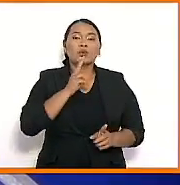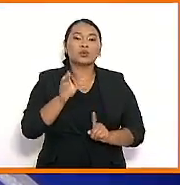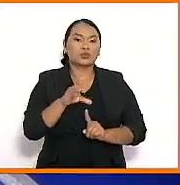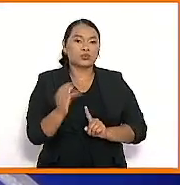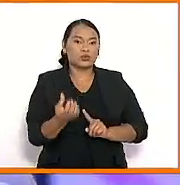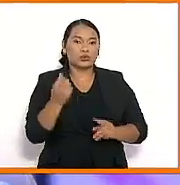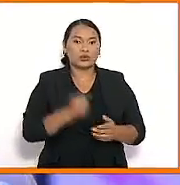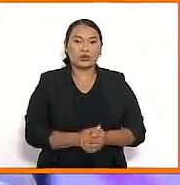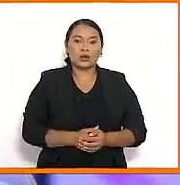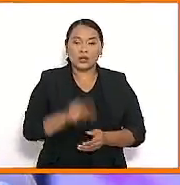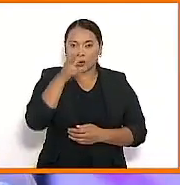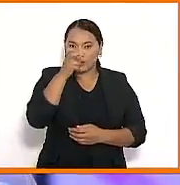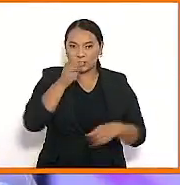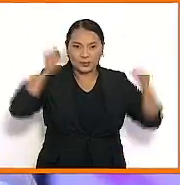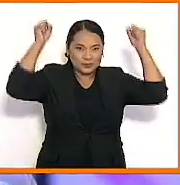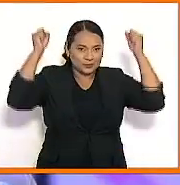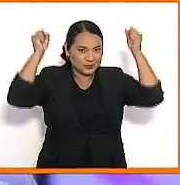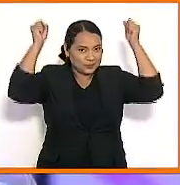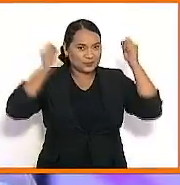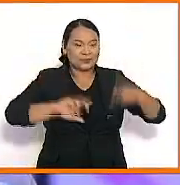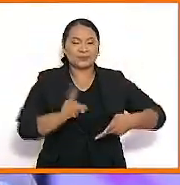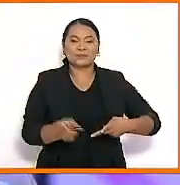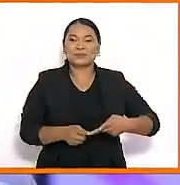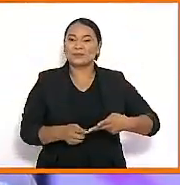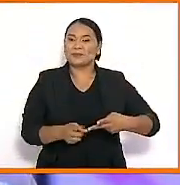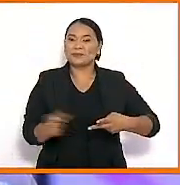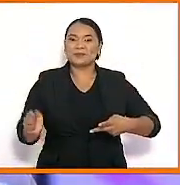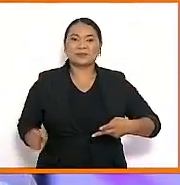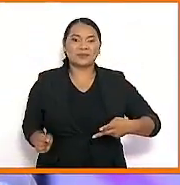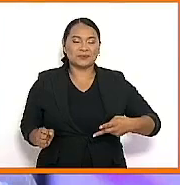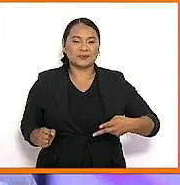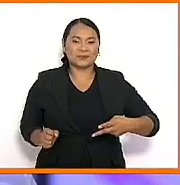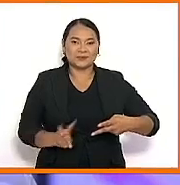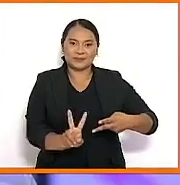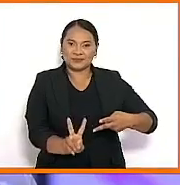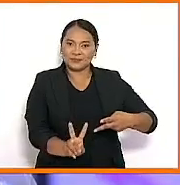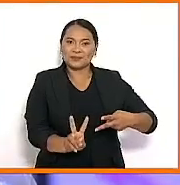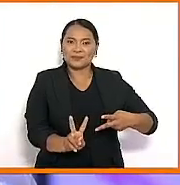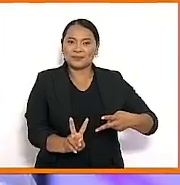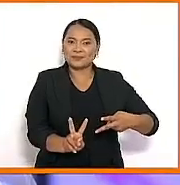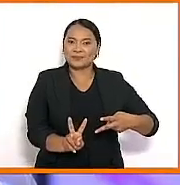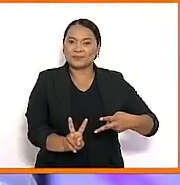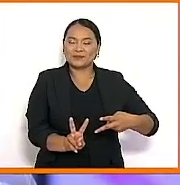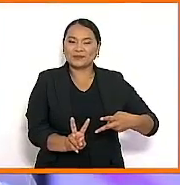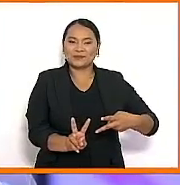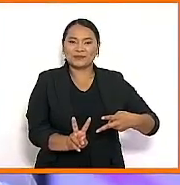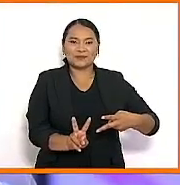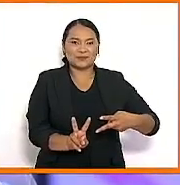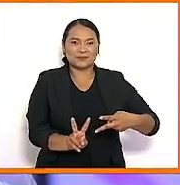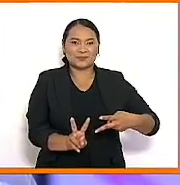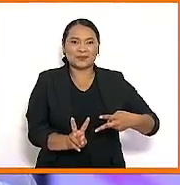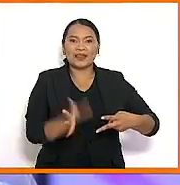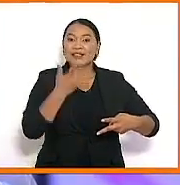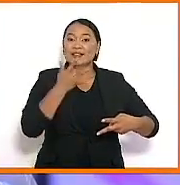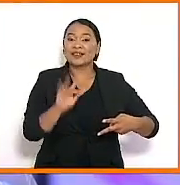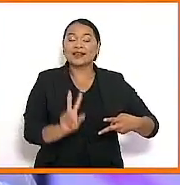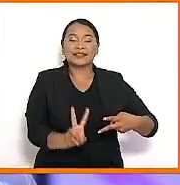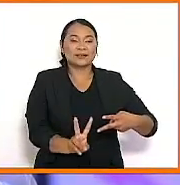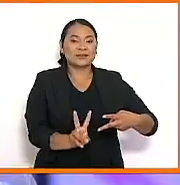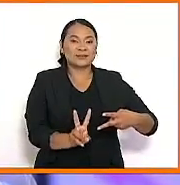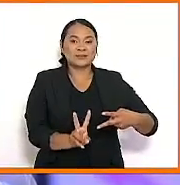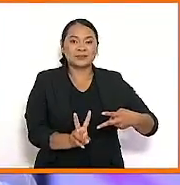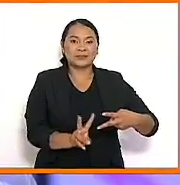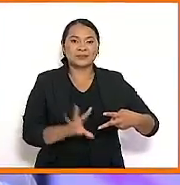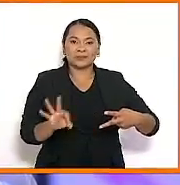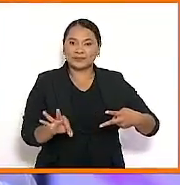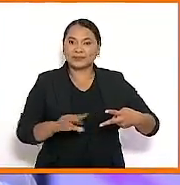catrachada Son Popo. Segundo número ganador, su primer dígito, el 2. Segundo dígito, suerte, porque este